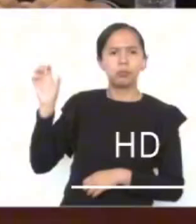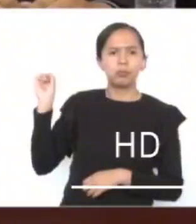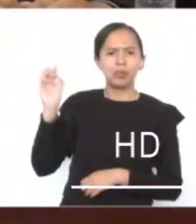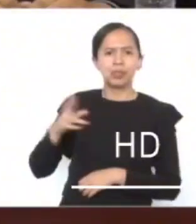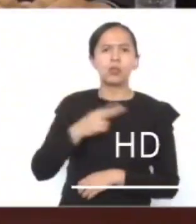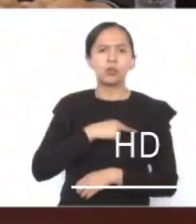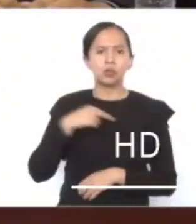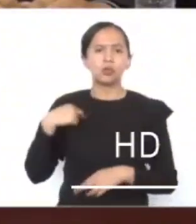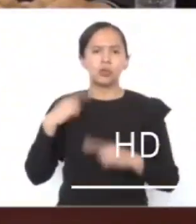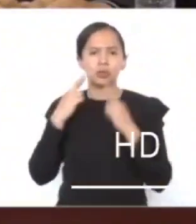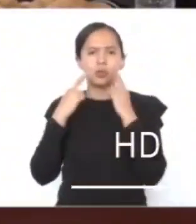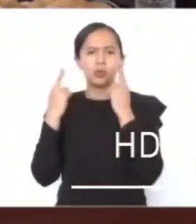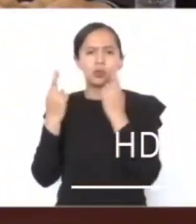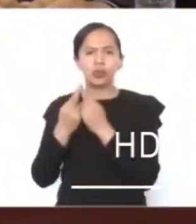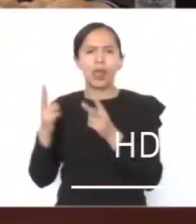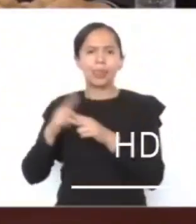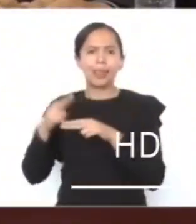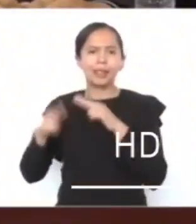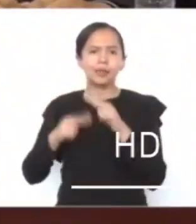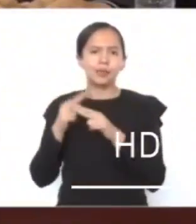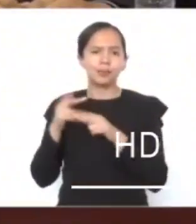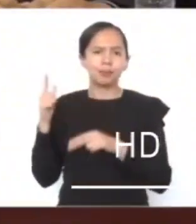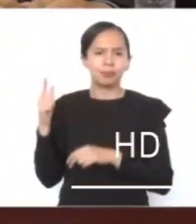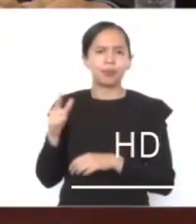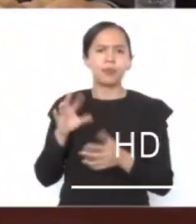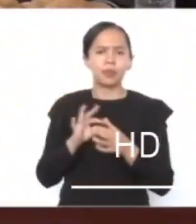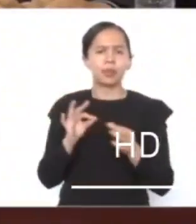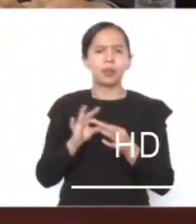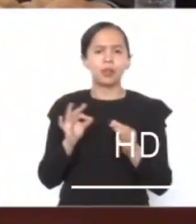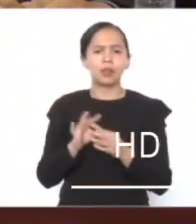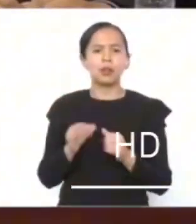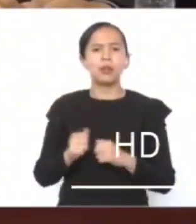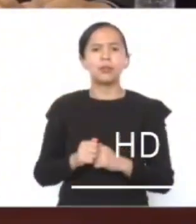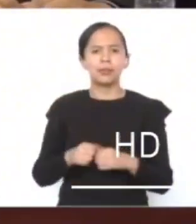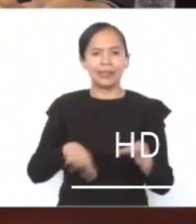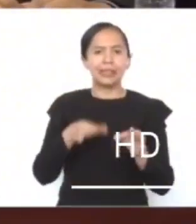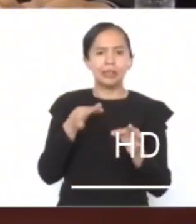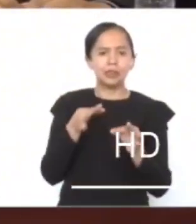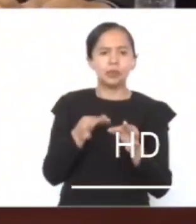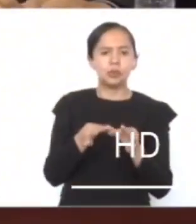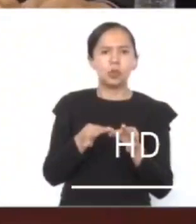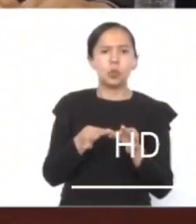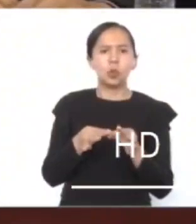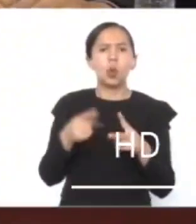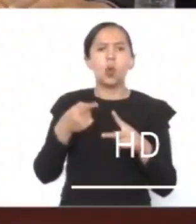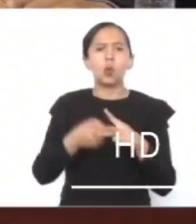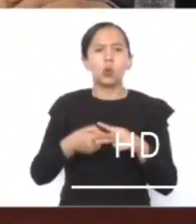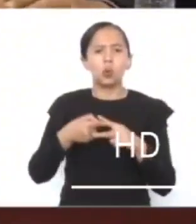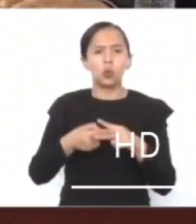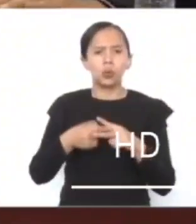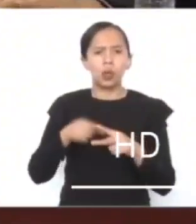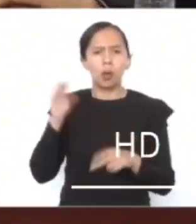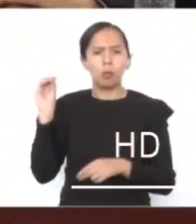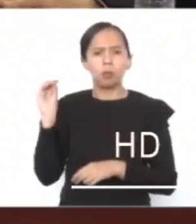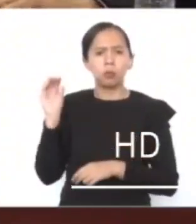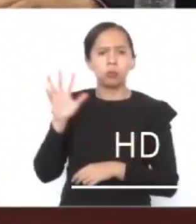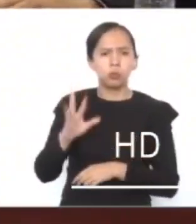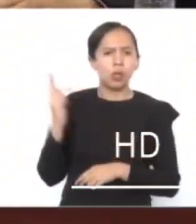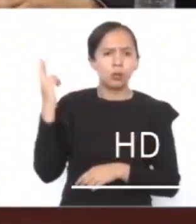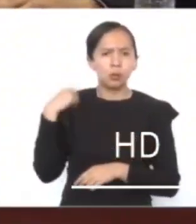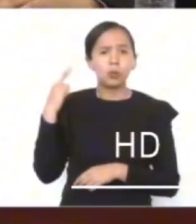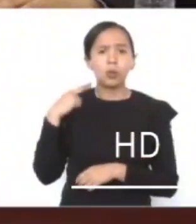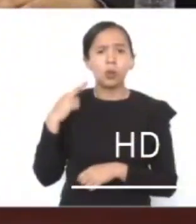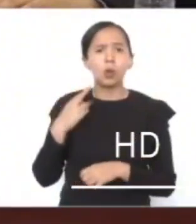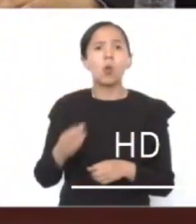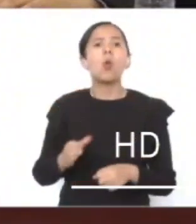reunión nacional, pero para mayor exactitud del total de altavoces